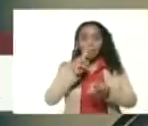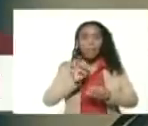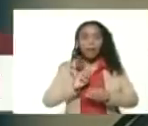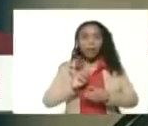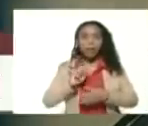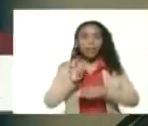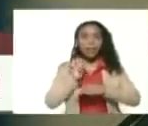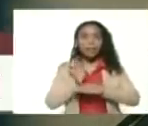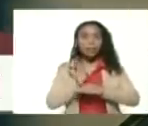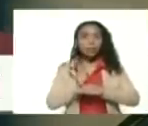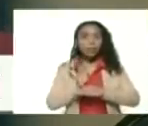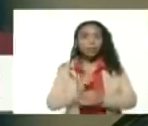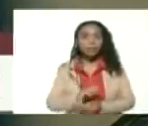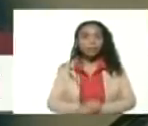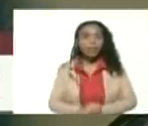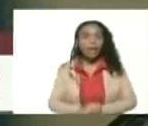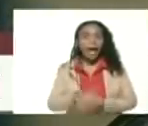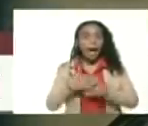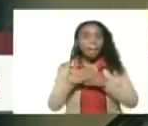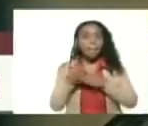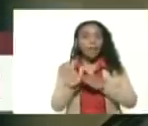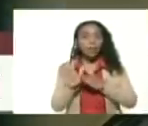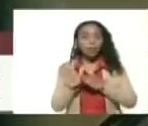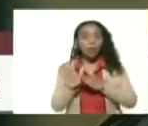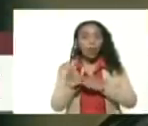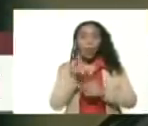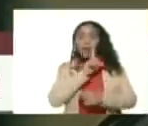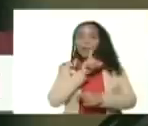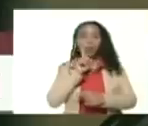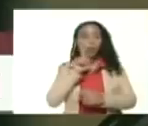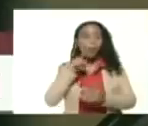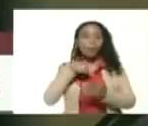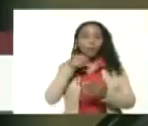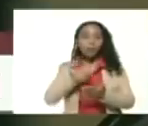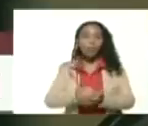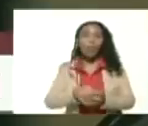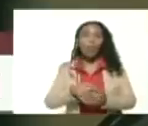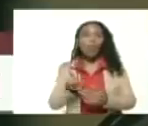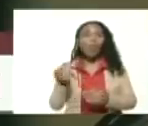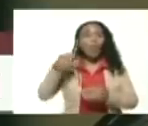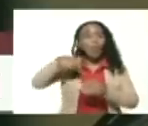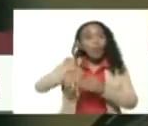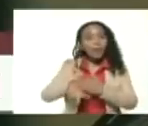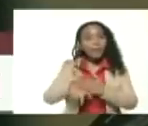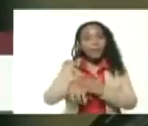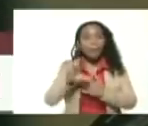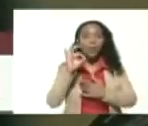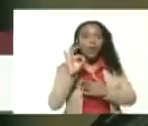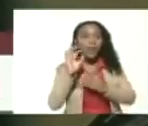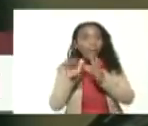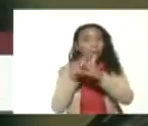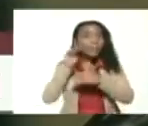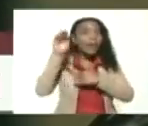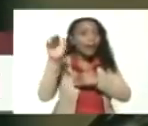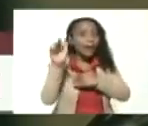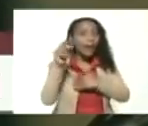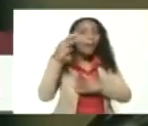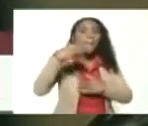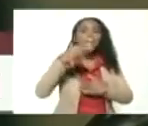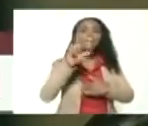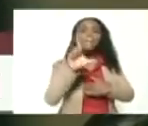El Banco del Tesoro ha abierto lo que llaman cuenta moneda extranjera plus, Naguará.